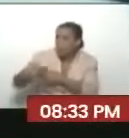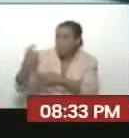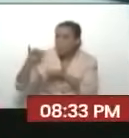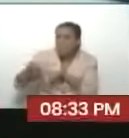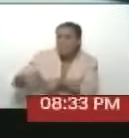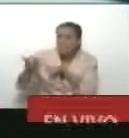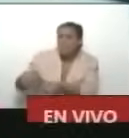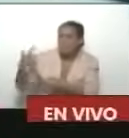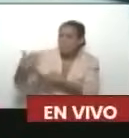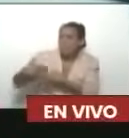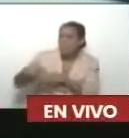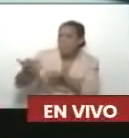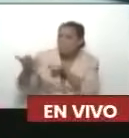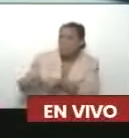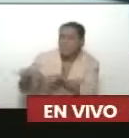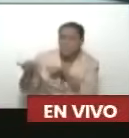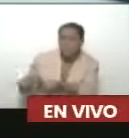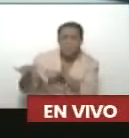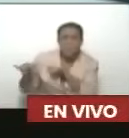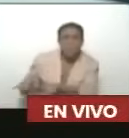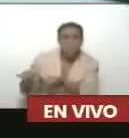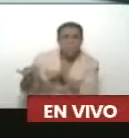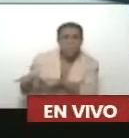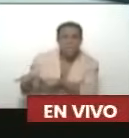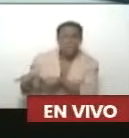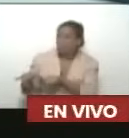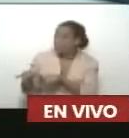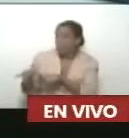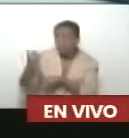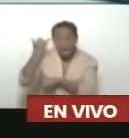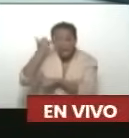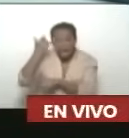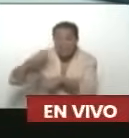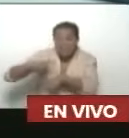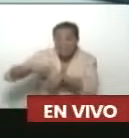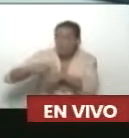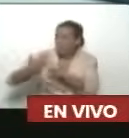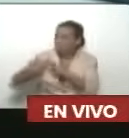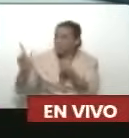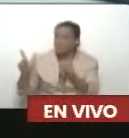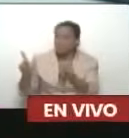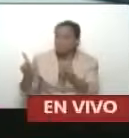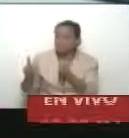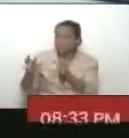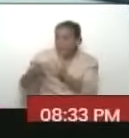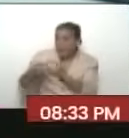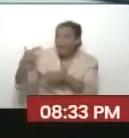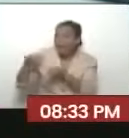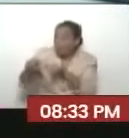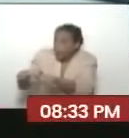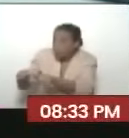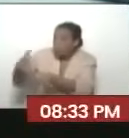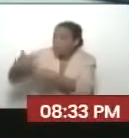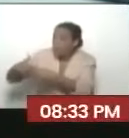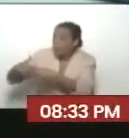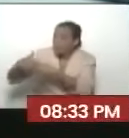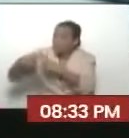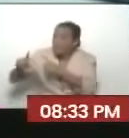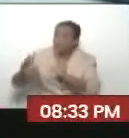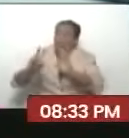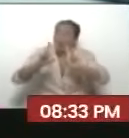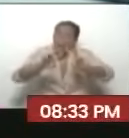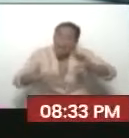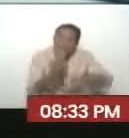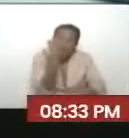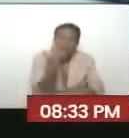monoproductor, monoexportador? Ha llegado la hora y llegó de avanzar en un modelo que ya está